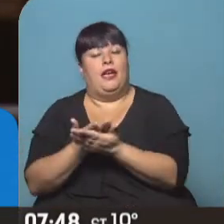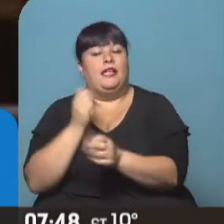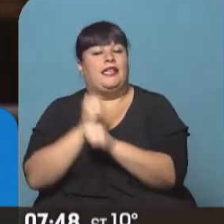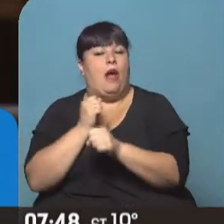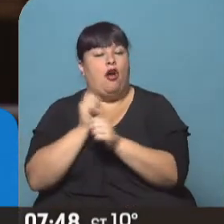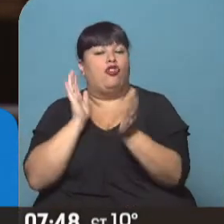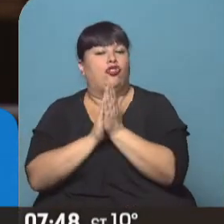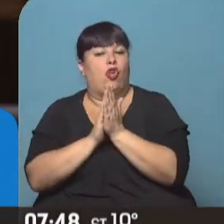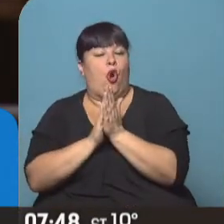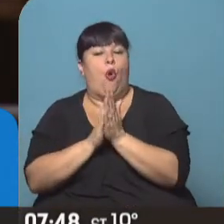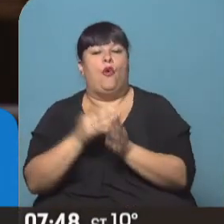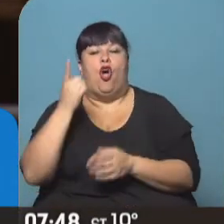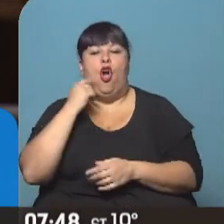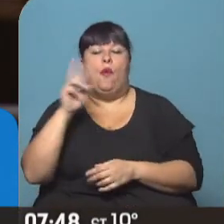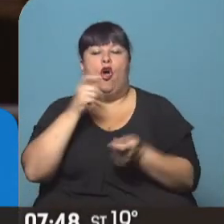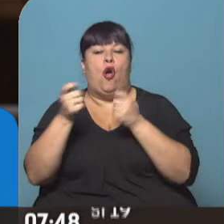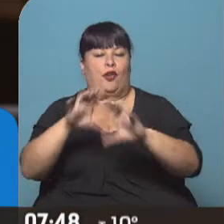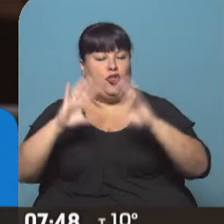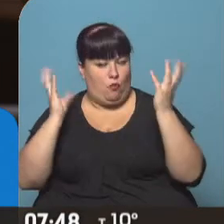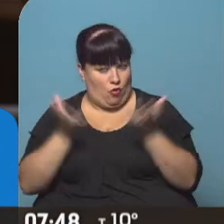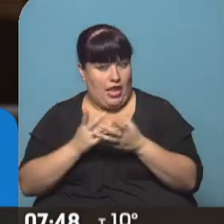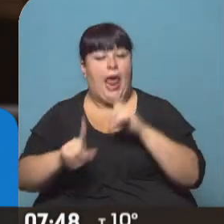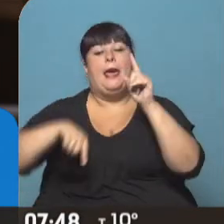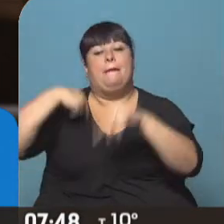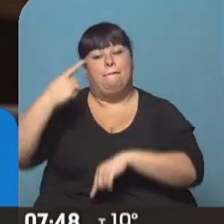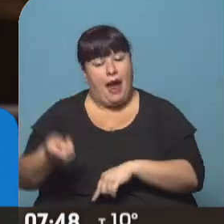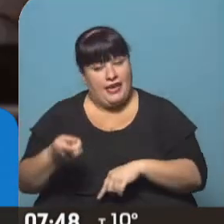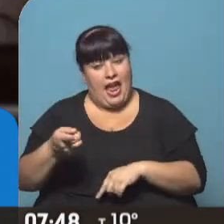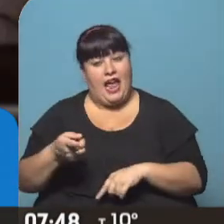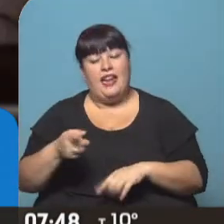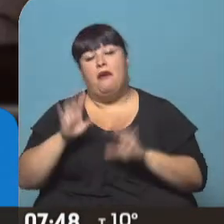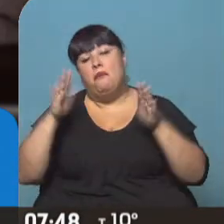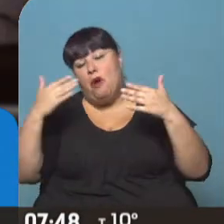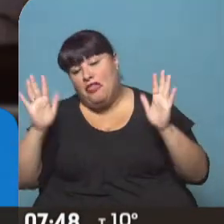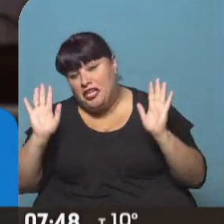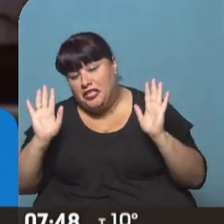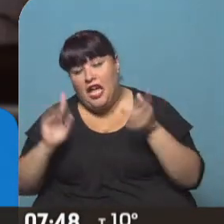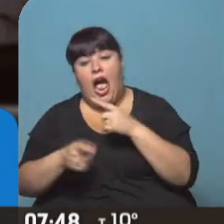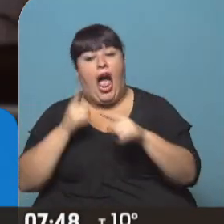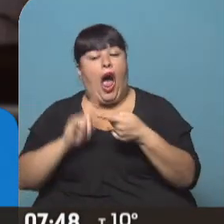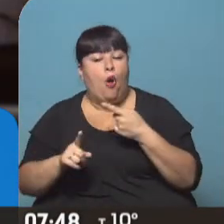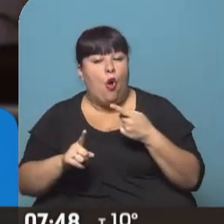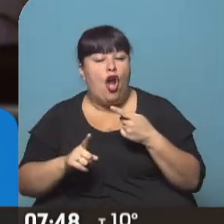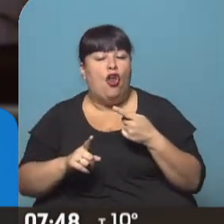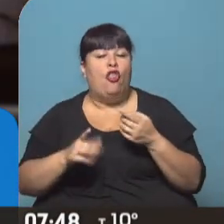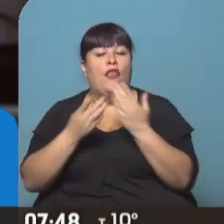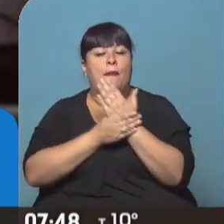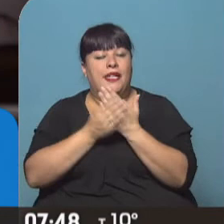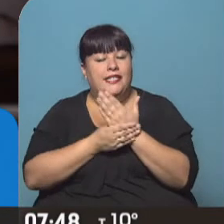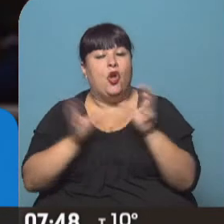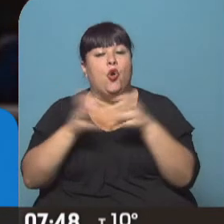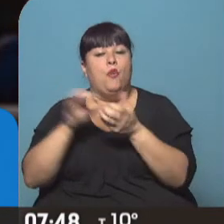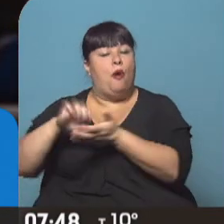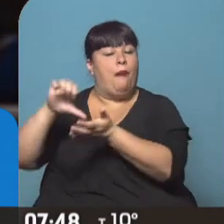trabajo sobre género y comercio internacional. Mañana tal vez va a salir una declaración ministerial de un grupo de